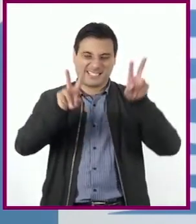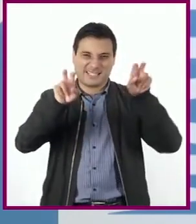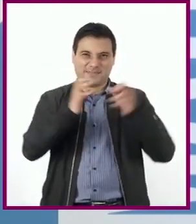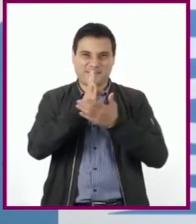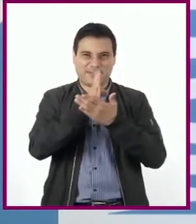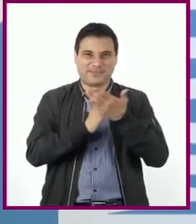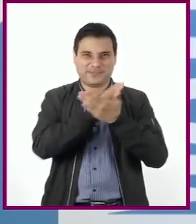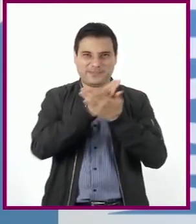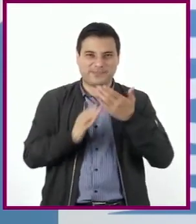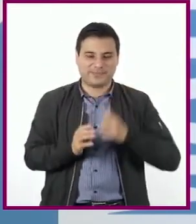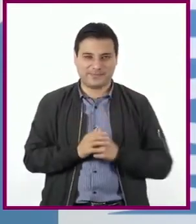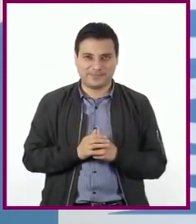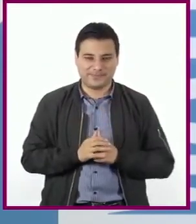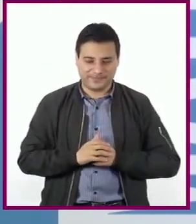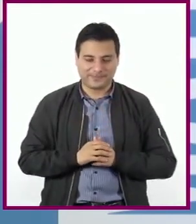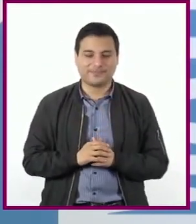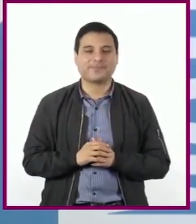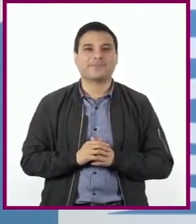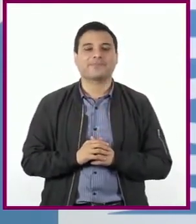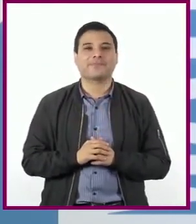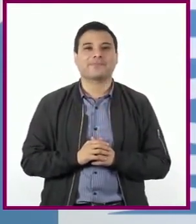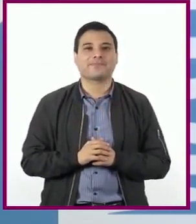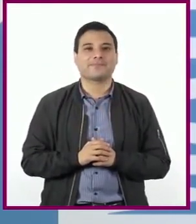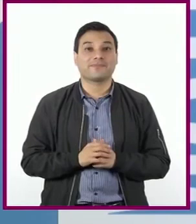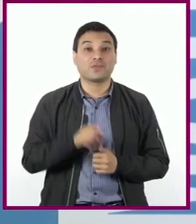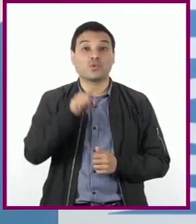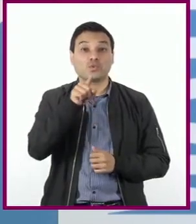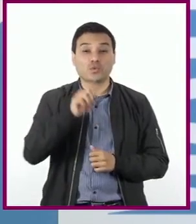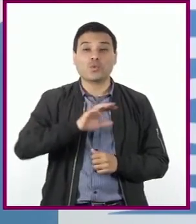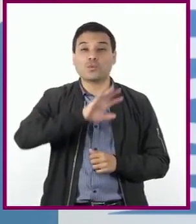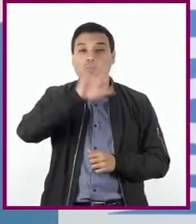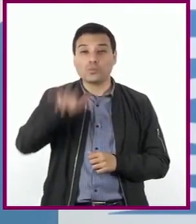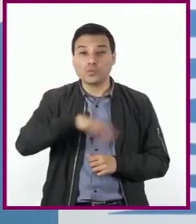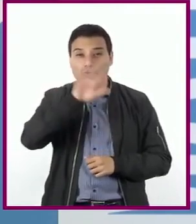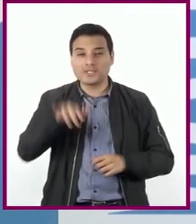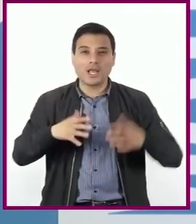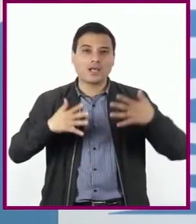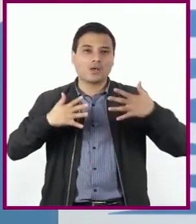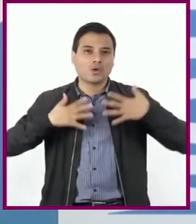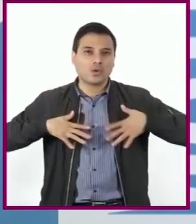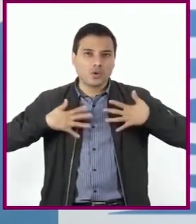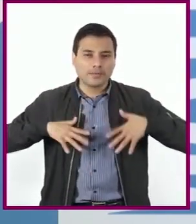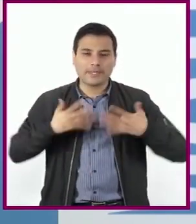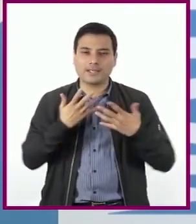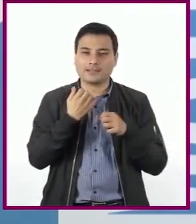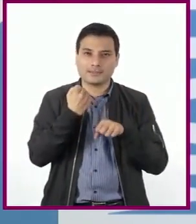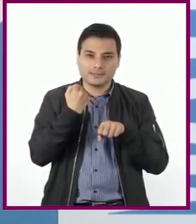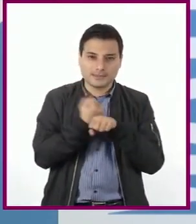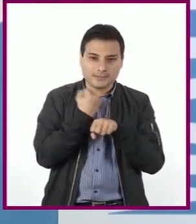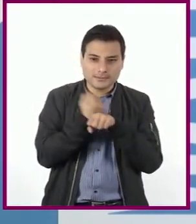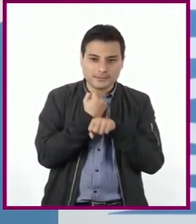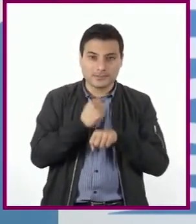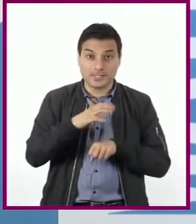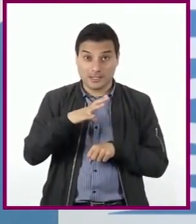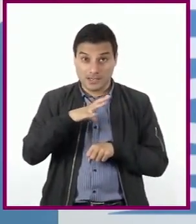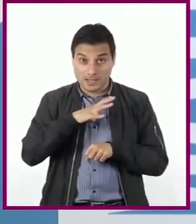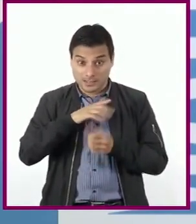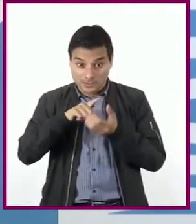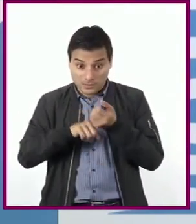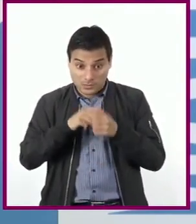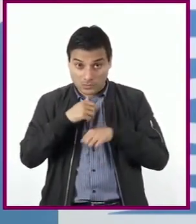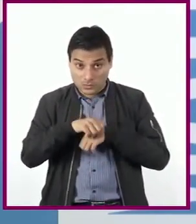y representaciones de las fracciones. Busquen entre su ropa o calzado si tienen tallas en fracciones